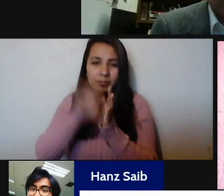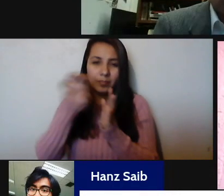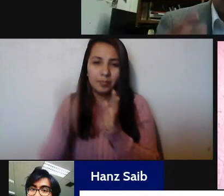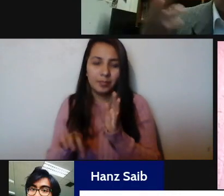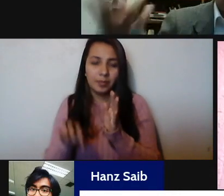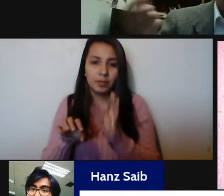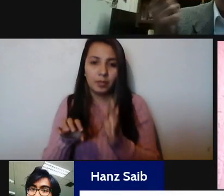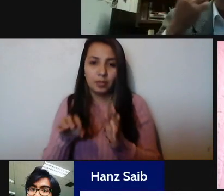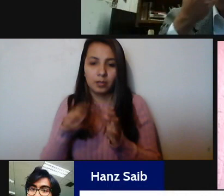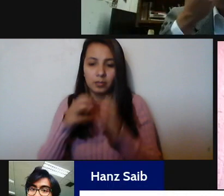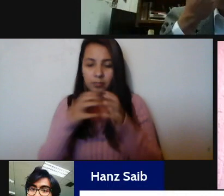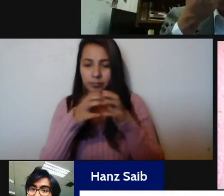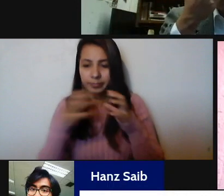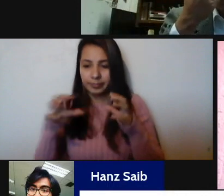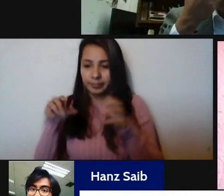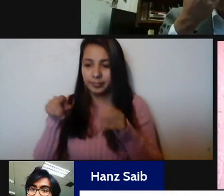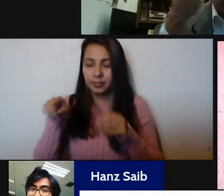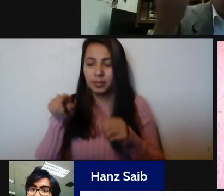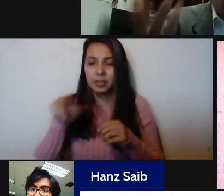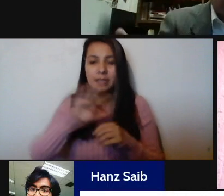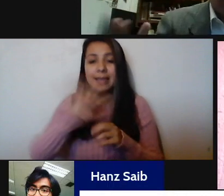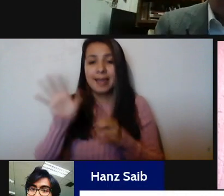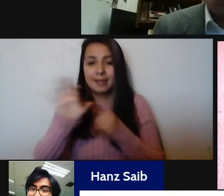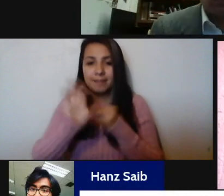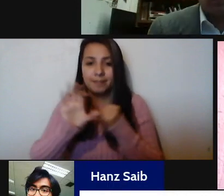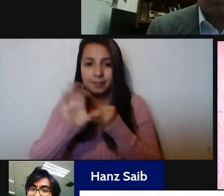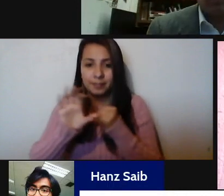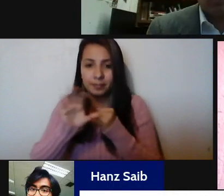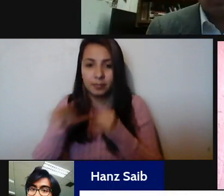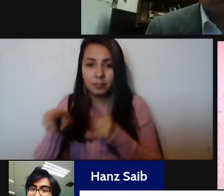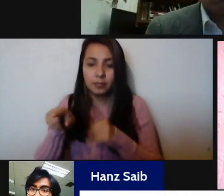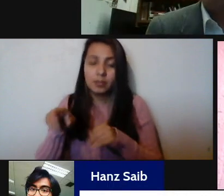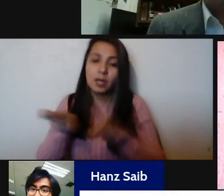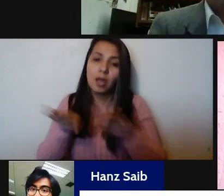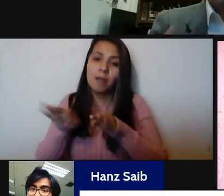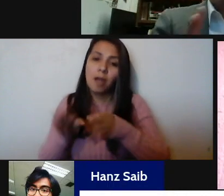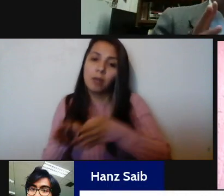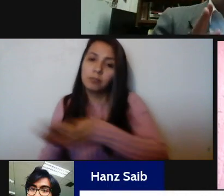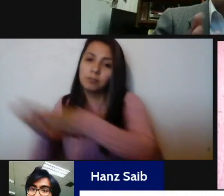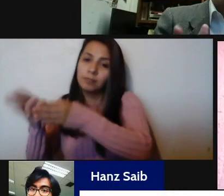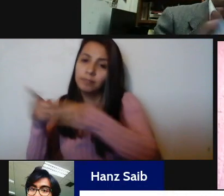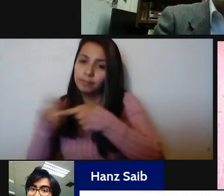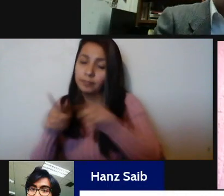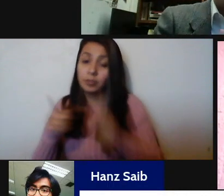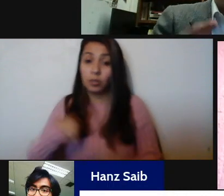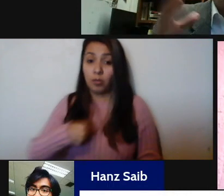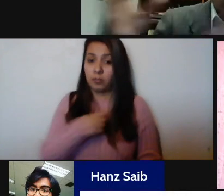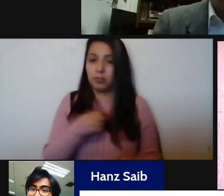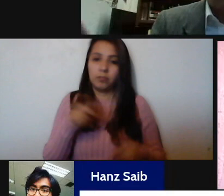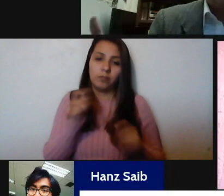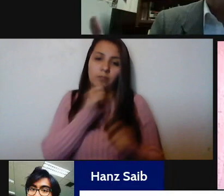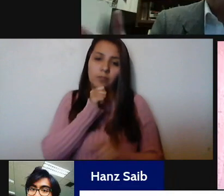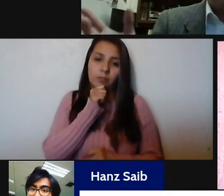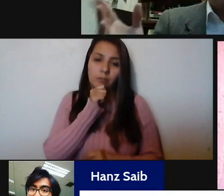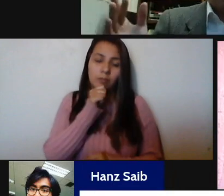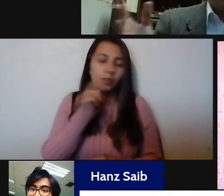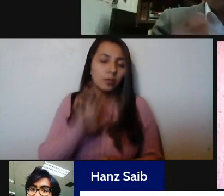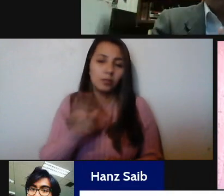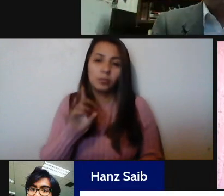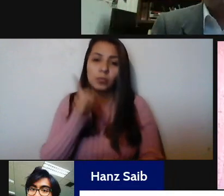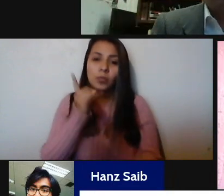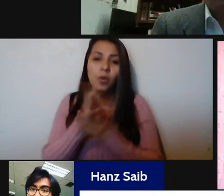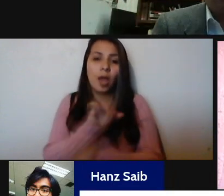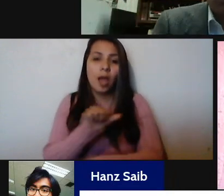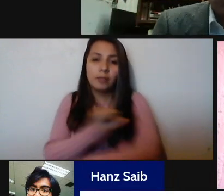utilizar compuestos ya más complejos como los que hay en los microorganismos, sería como otra línea de trabajo